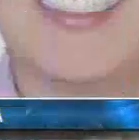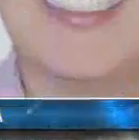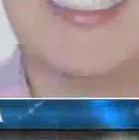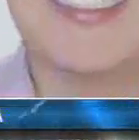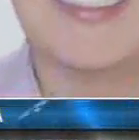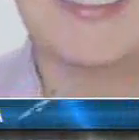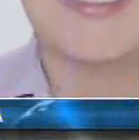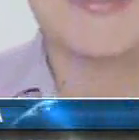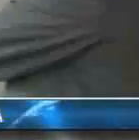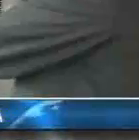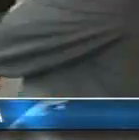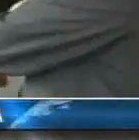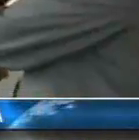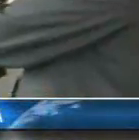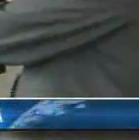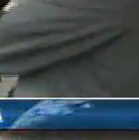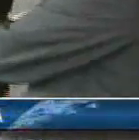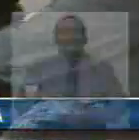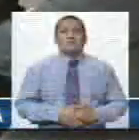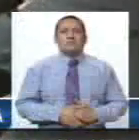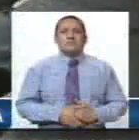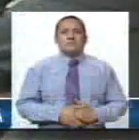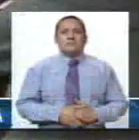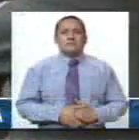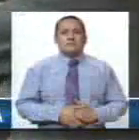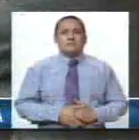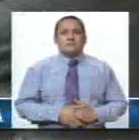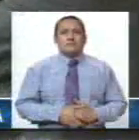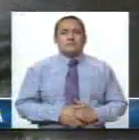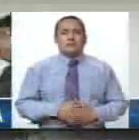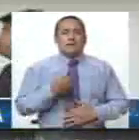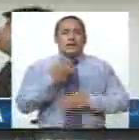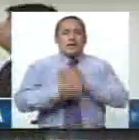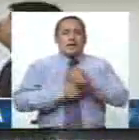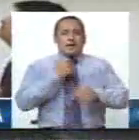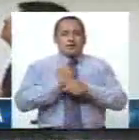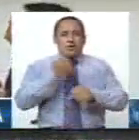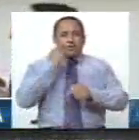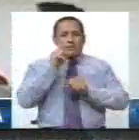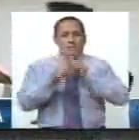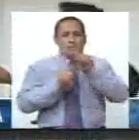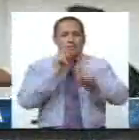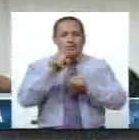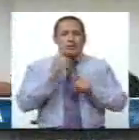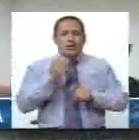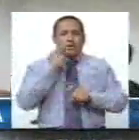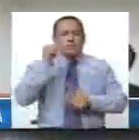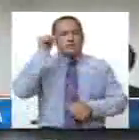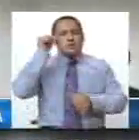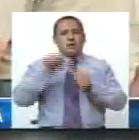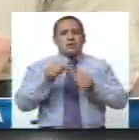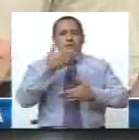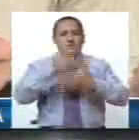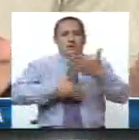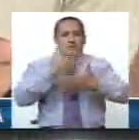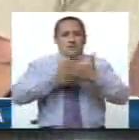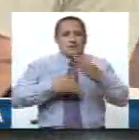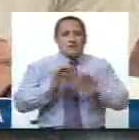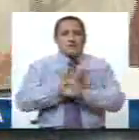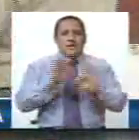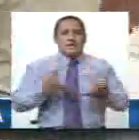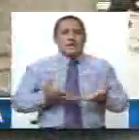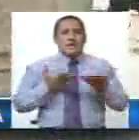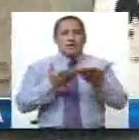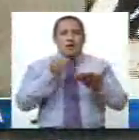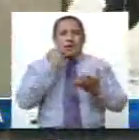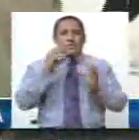general de la Juventud Aprista del Perú por varios años. A pesar que fue interrogado, dijo no recordar el acta de posesión que entregó a